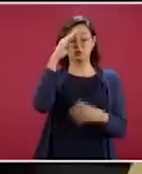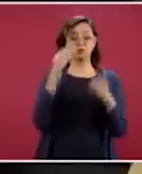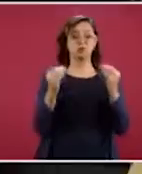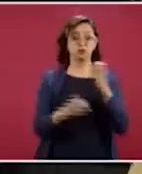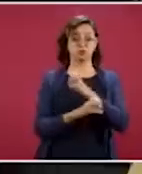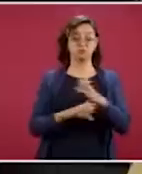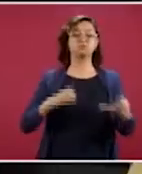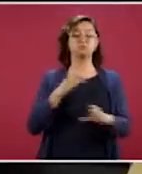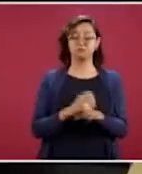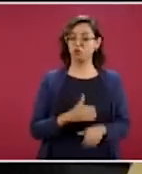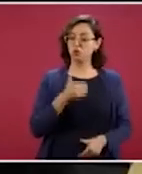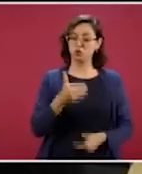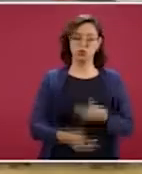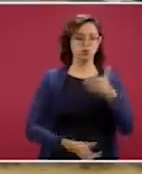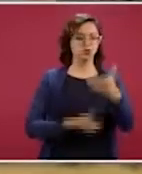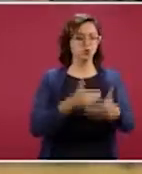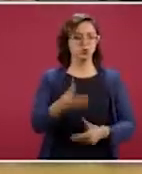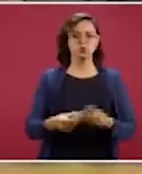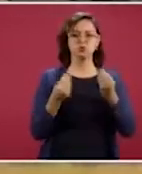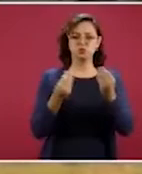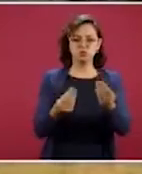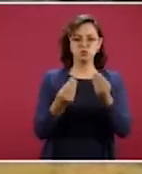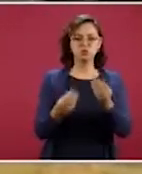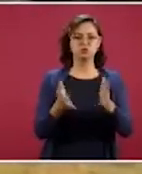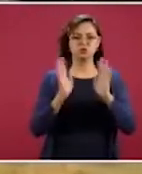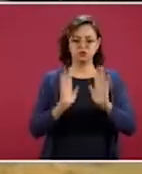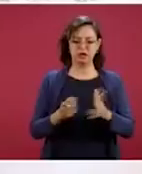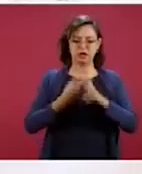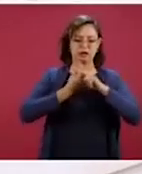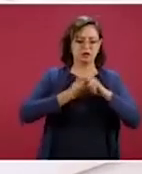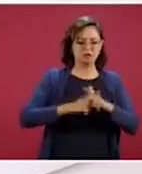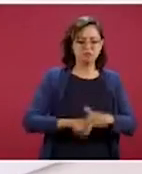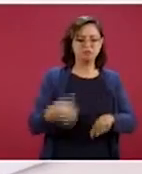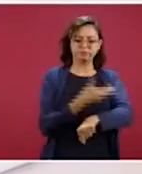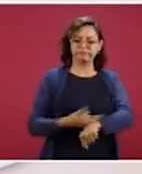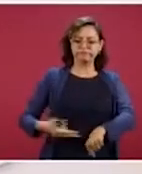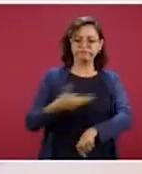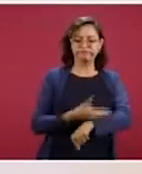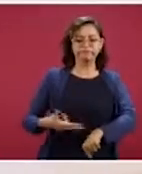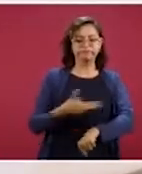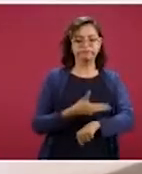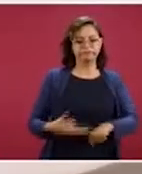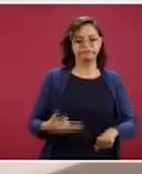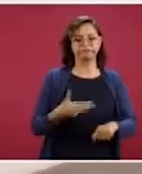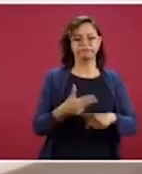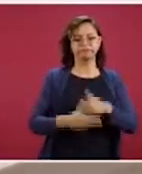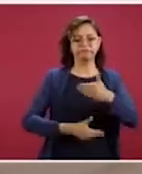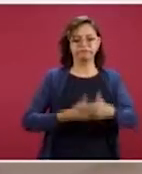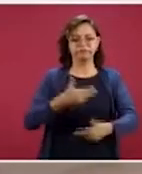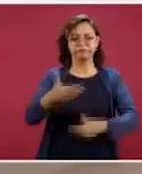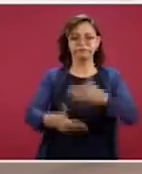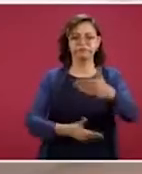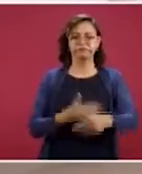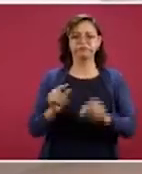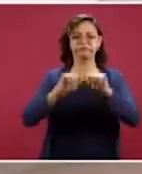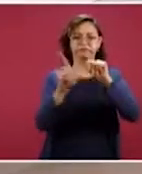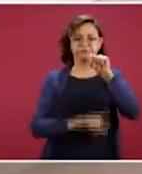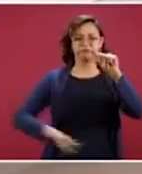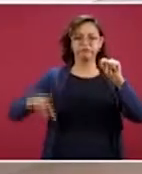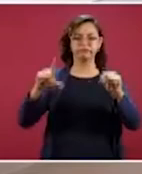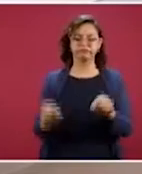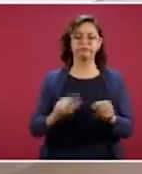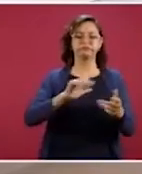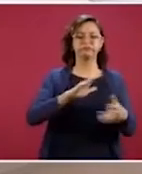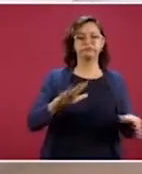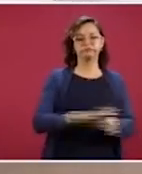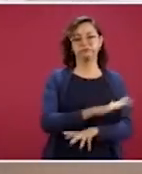Hemos avanzado mucho, se han sentado las bases para llevar a cabo la cuarta transformación de la vida